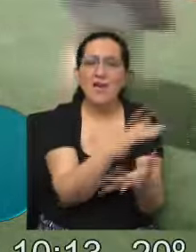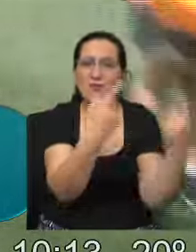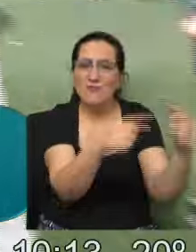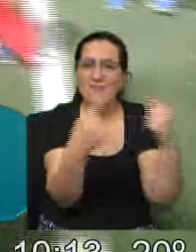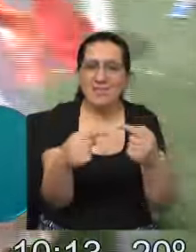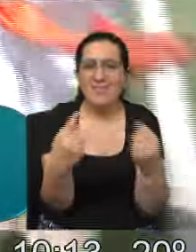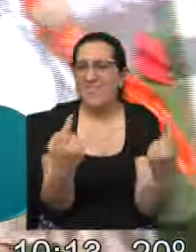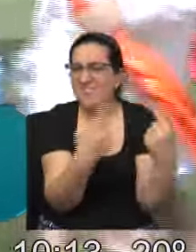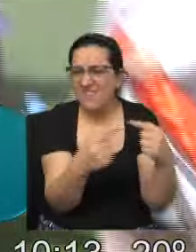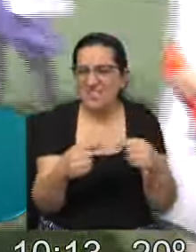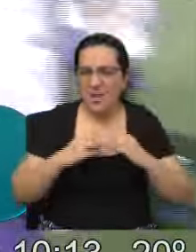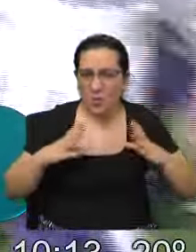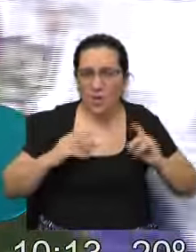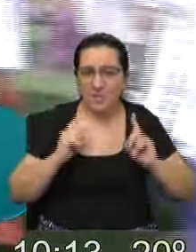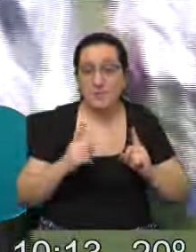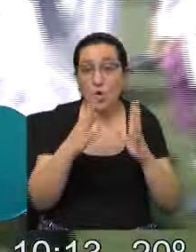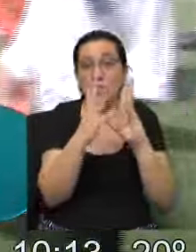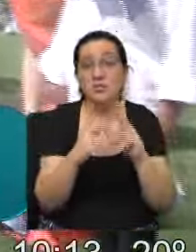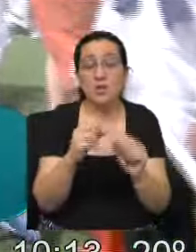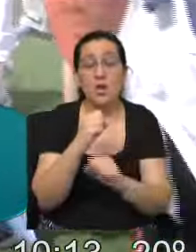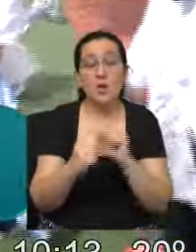muchsimas escuelas organiz por Lau